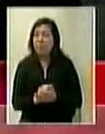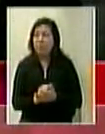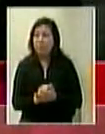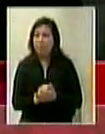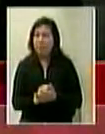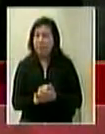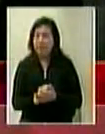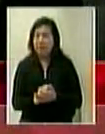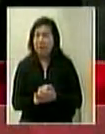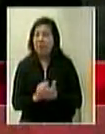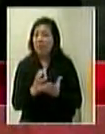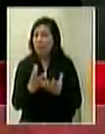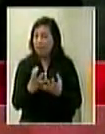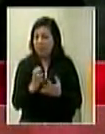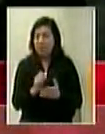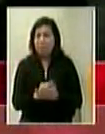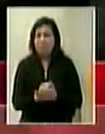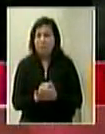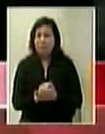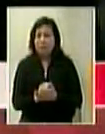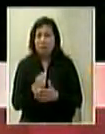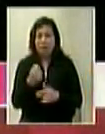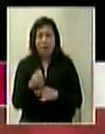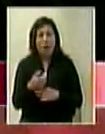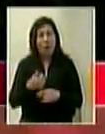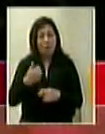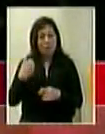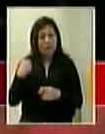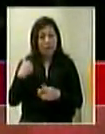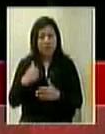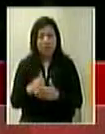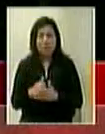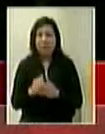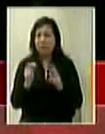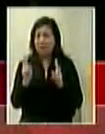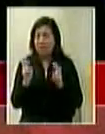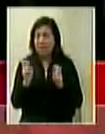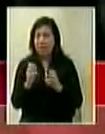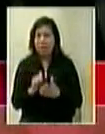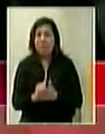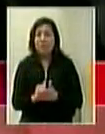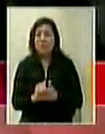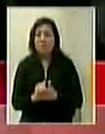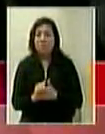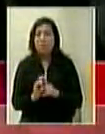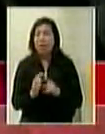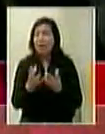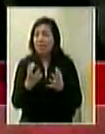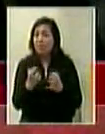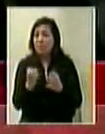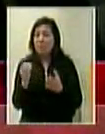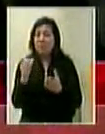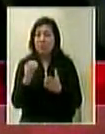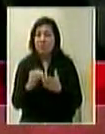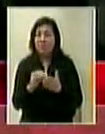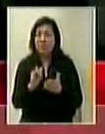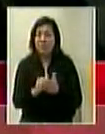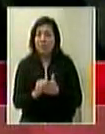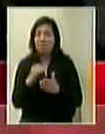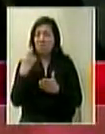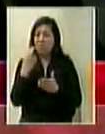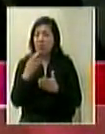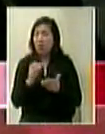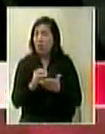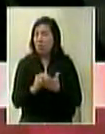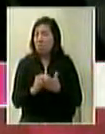principalísima, ¿queremos golpear al oficialismo levantando el tema de Antaurumala, o queremos con seriedad, con política